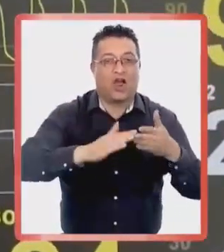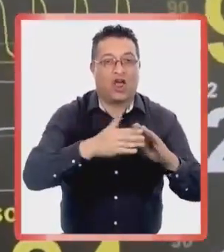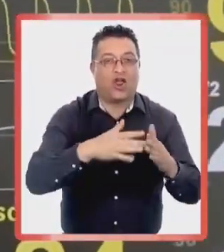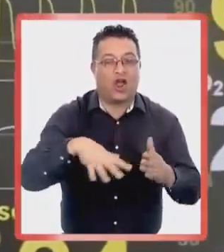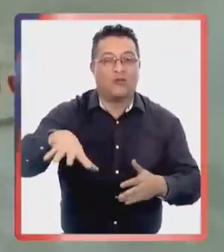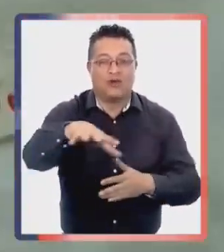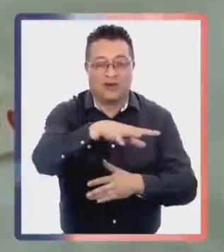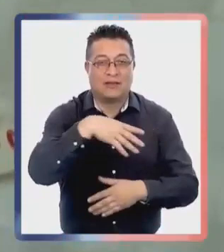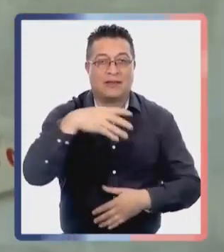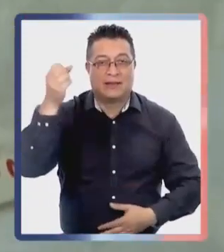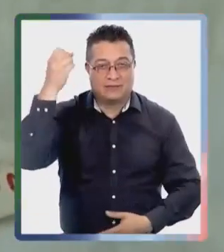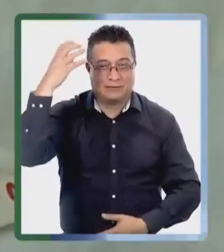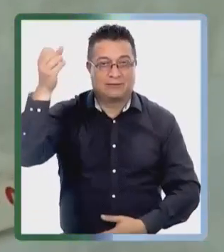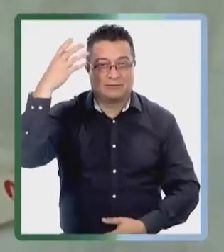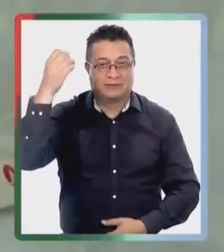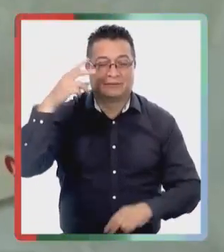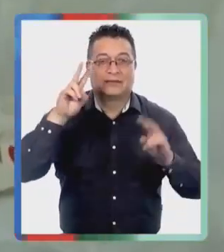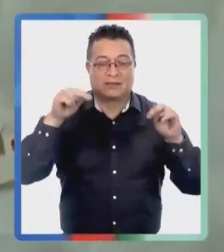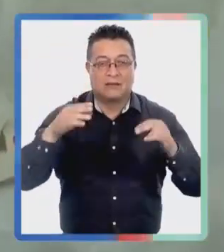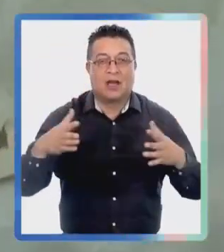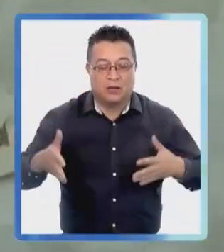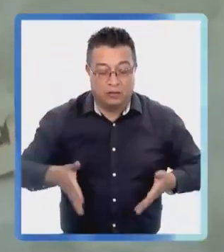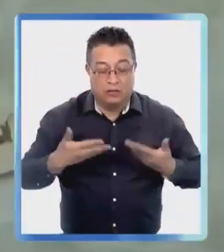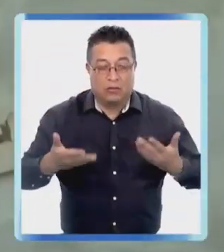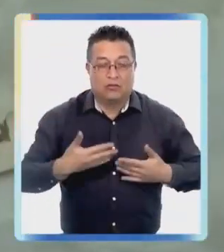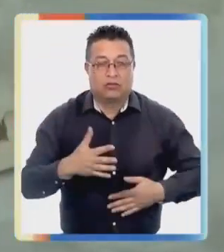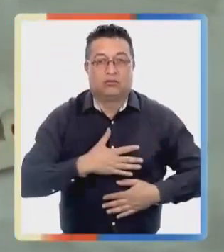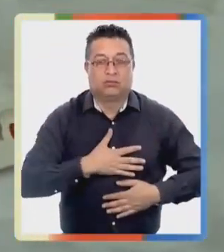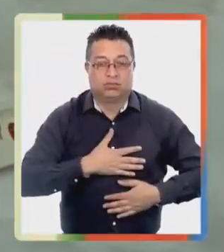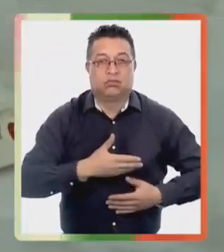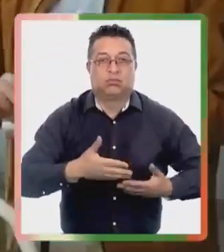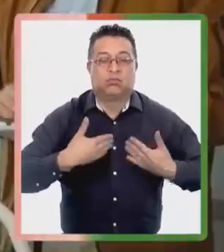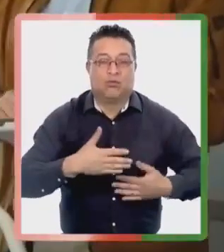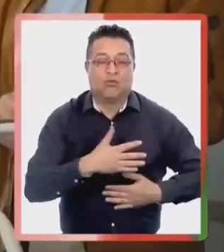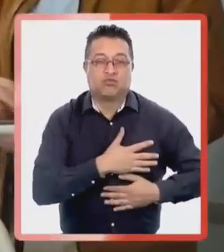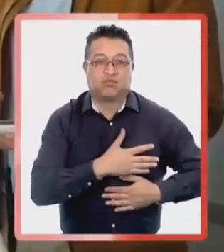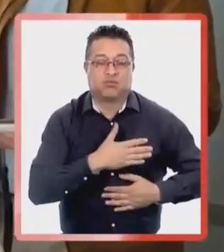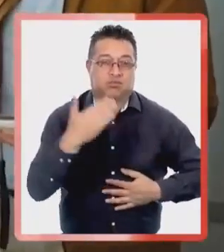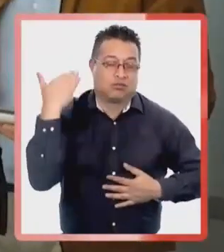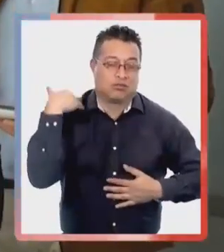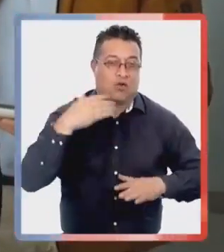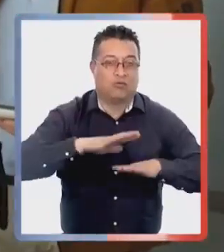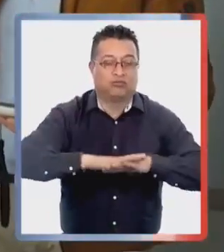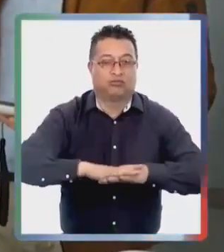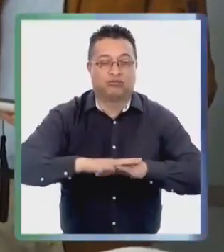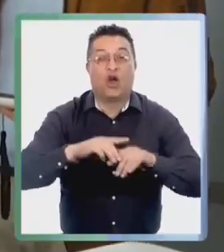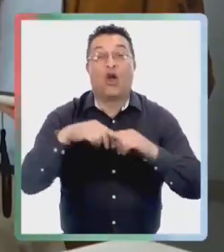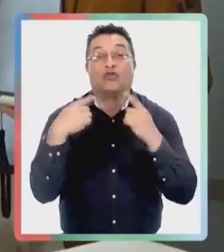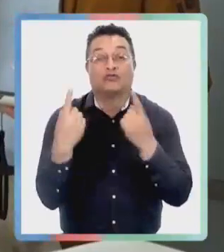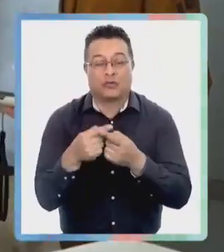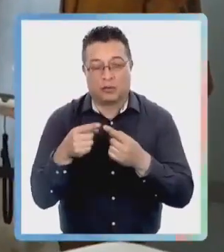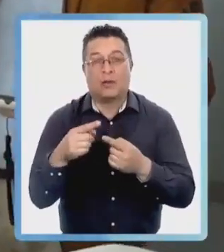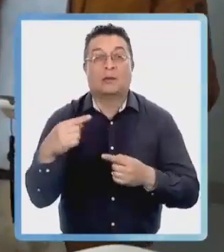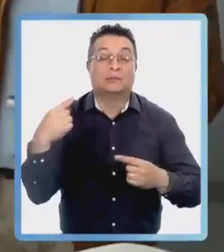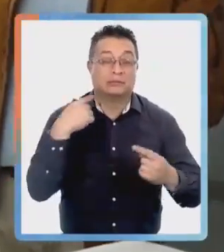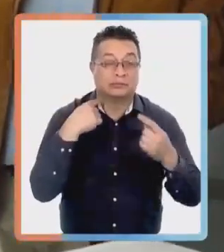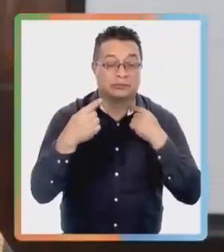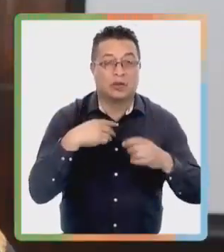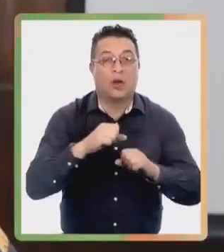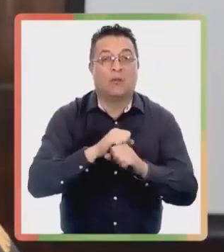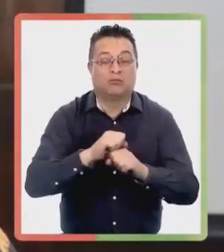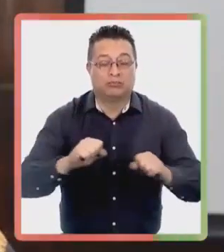la comunidad que deban aprender sobre reanimación cardiopulmonar. Tiene por objeto evitar los